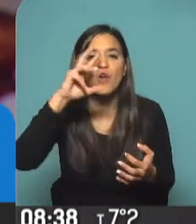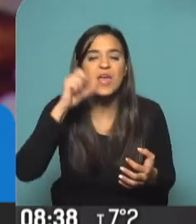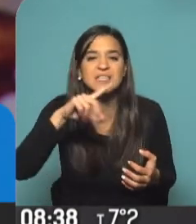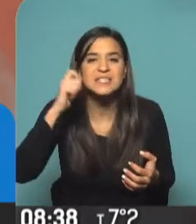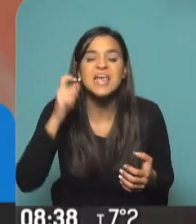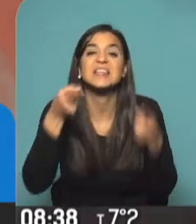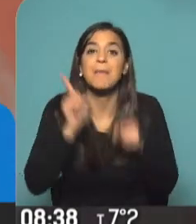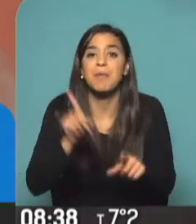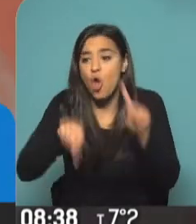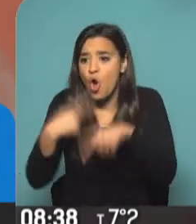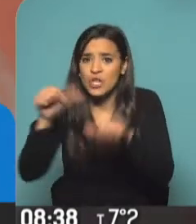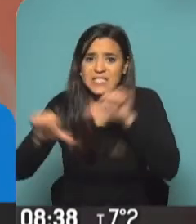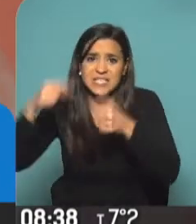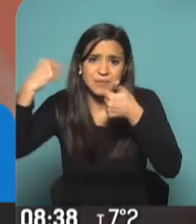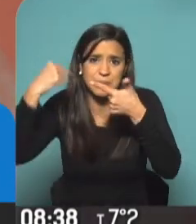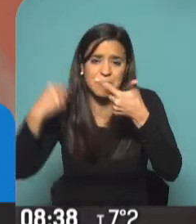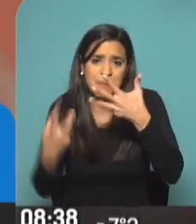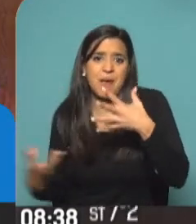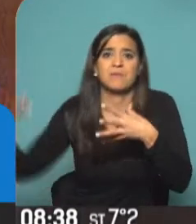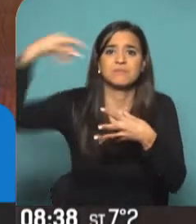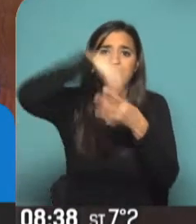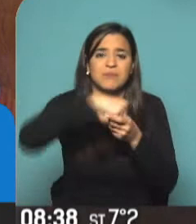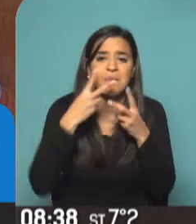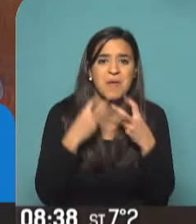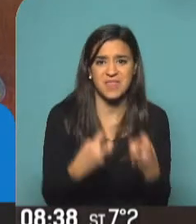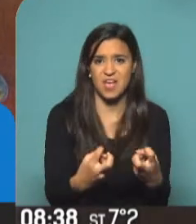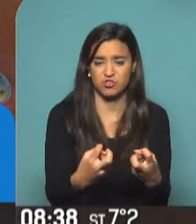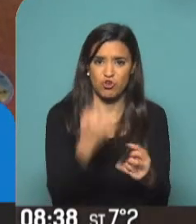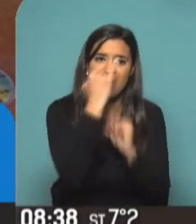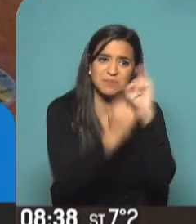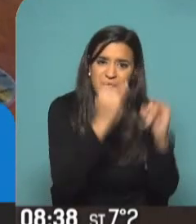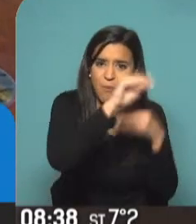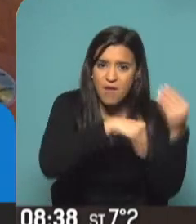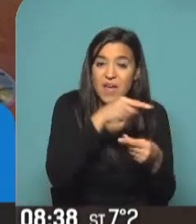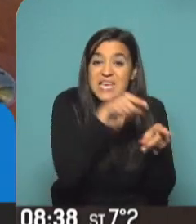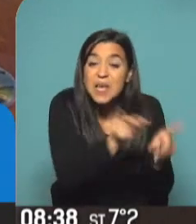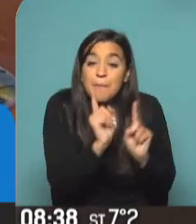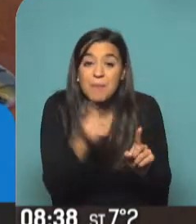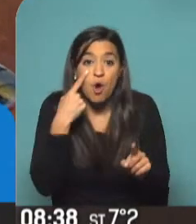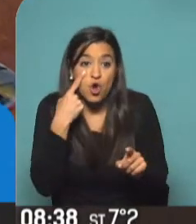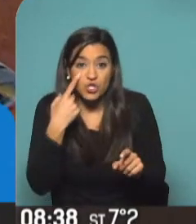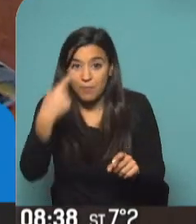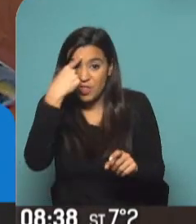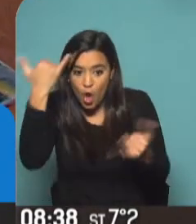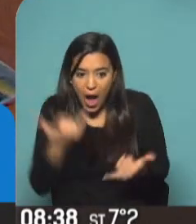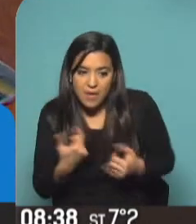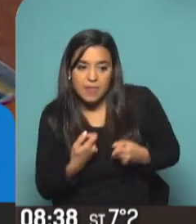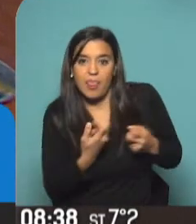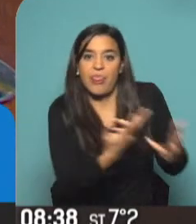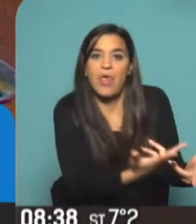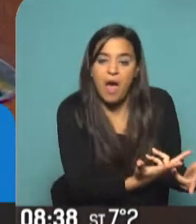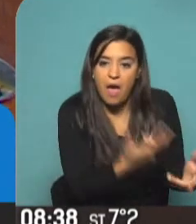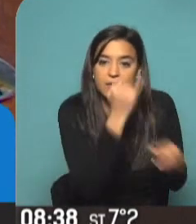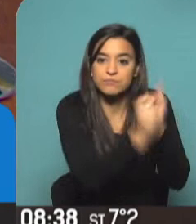conexas que están que pueden aportar a una investigación y creemos que ese trasvasamiento de conocimientos sirve para